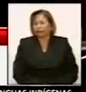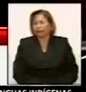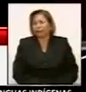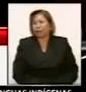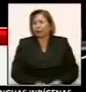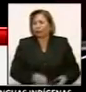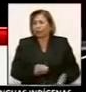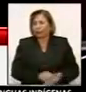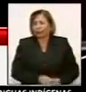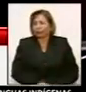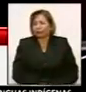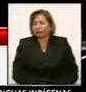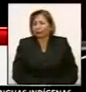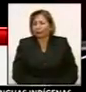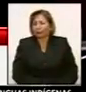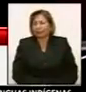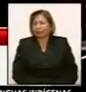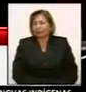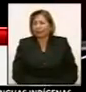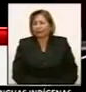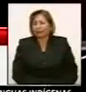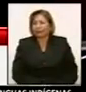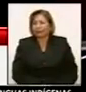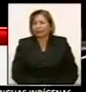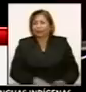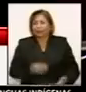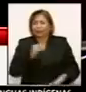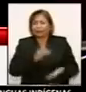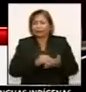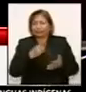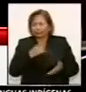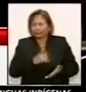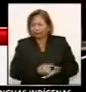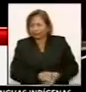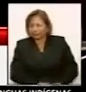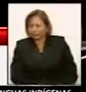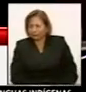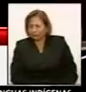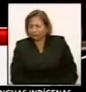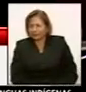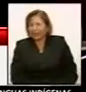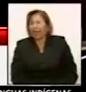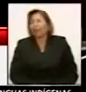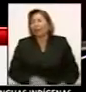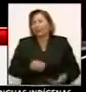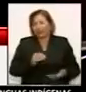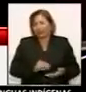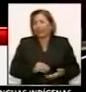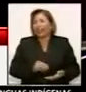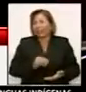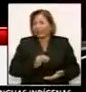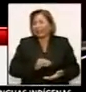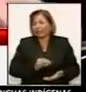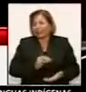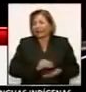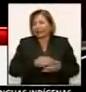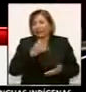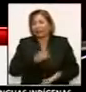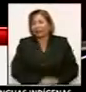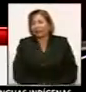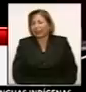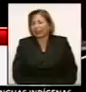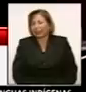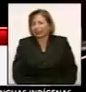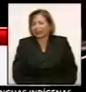sus cosas. Al señor Pablo Sánchez, yo en esa comisión de la FATO le dije, ¿por qué no dieron ustedes impedimento de salida a todos, los brasileños